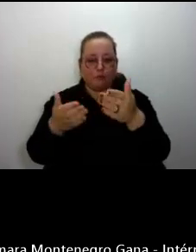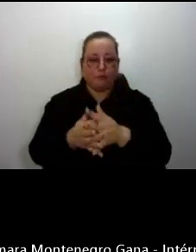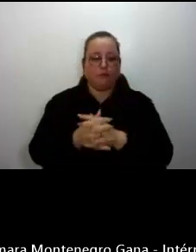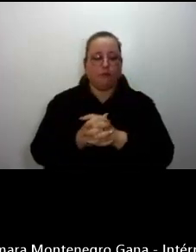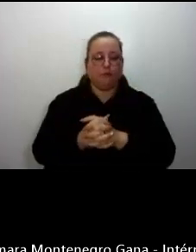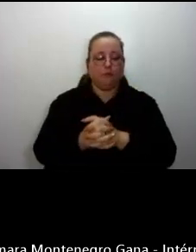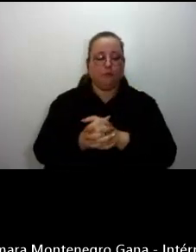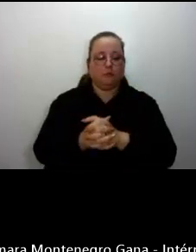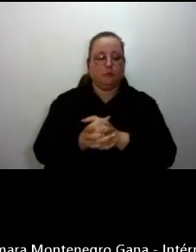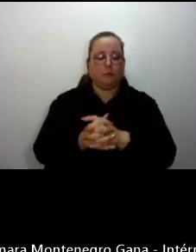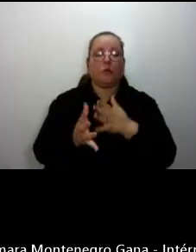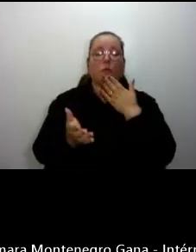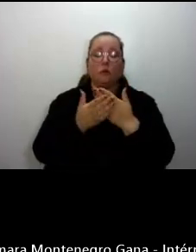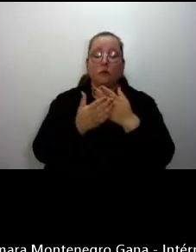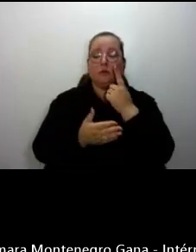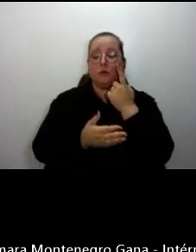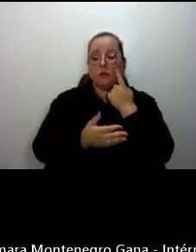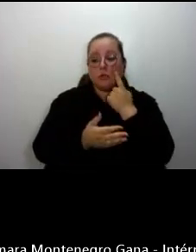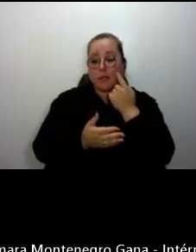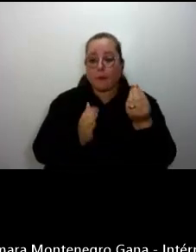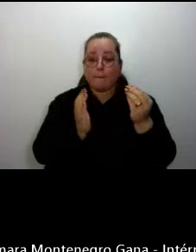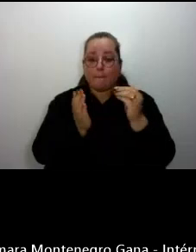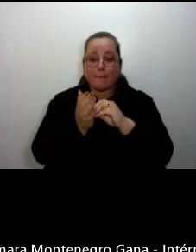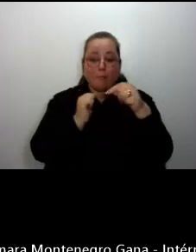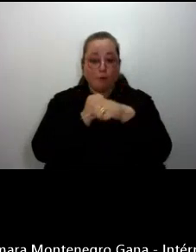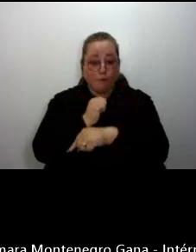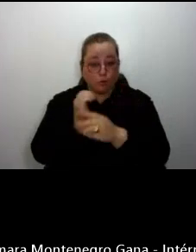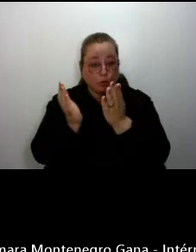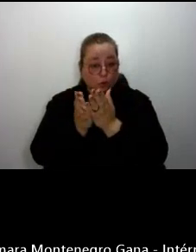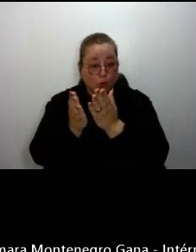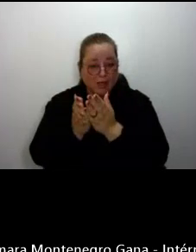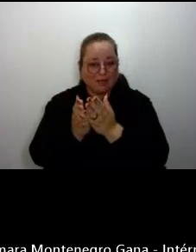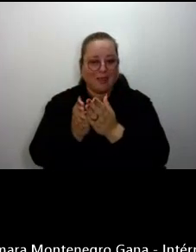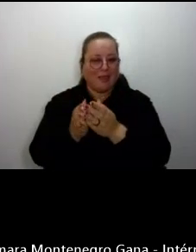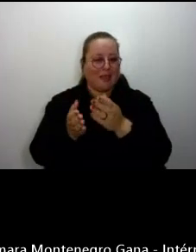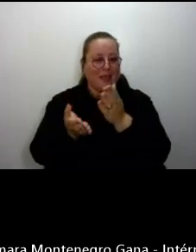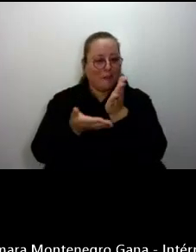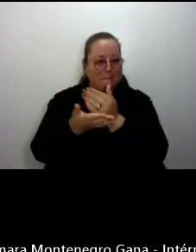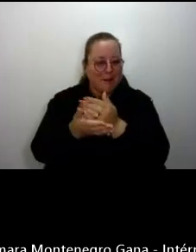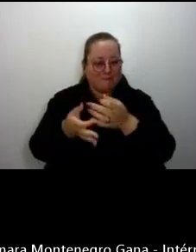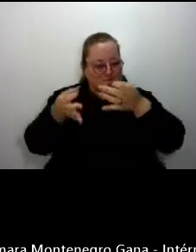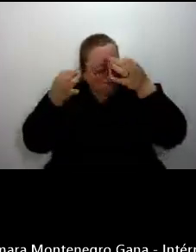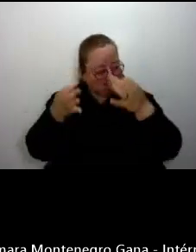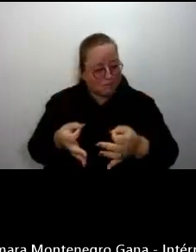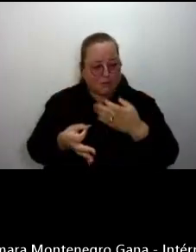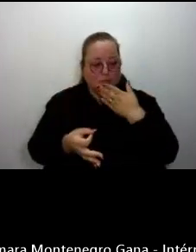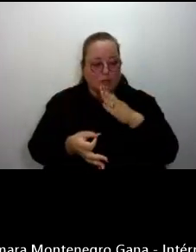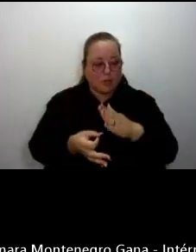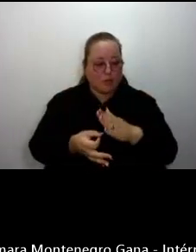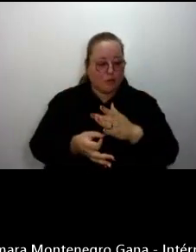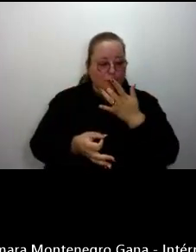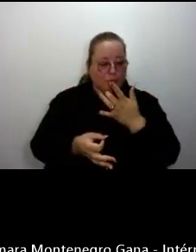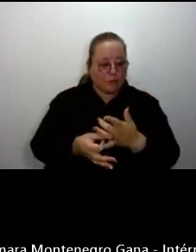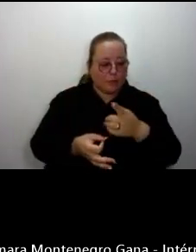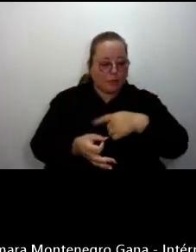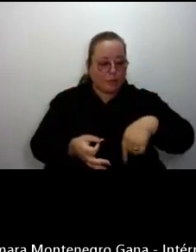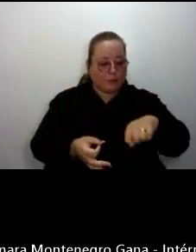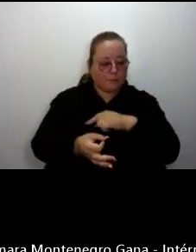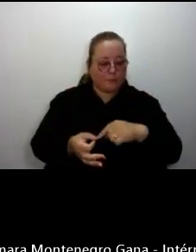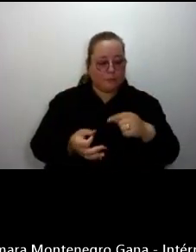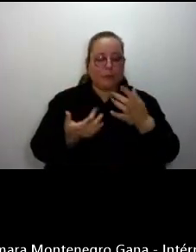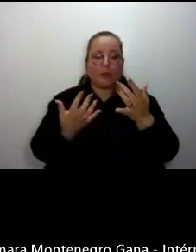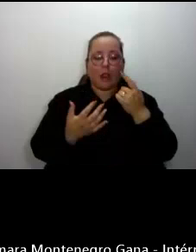mayor conocimiento del estudiante, ¿verdad?, más efectivo se hace el plan. Por eso es importante, ¿verdad?, recoger la información de todos los profesionales y las personas que puedan